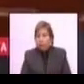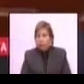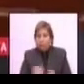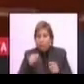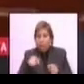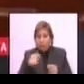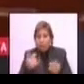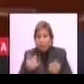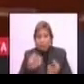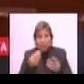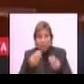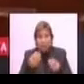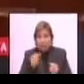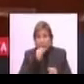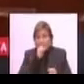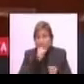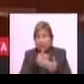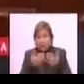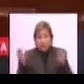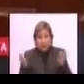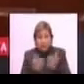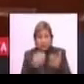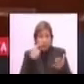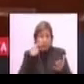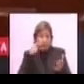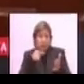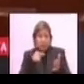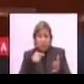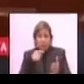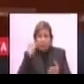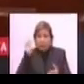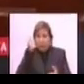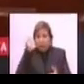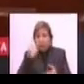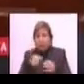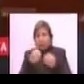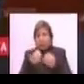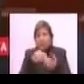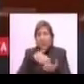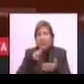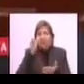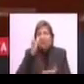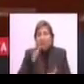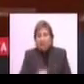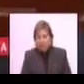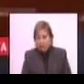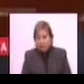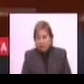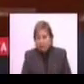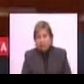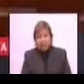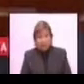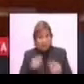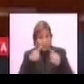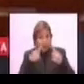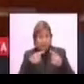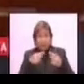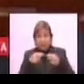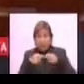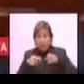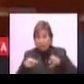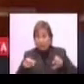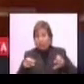Hoy, varios editoriales de periódicos, a ver si esos ganapanes van a votar desafiando de esa manera al